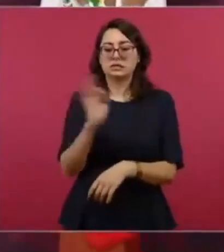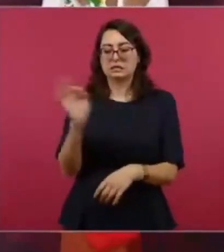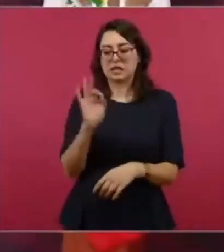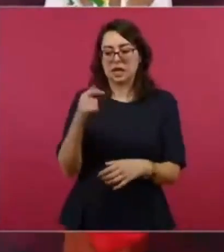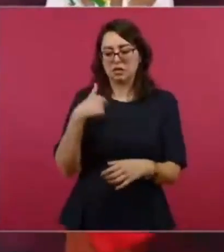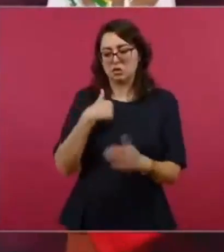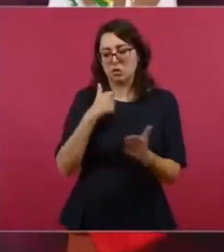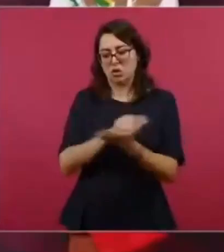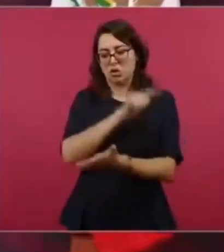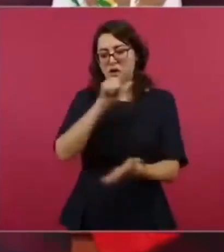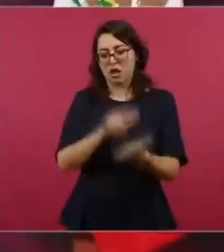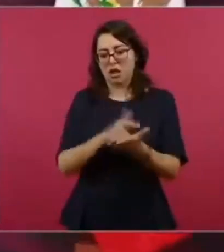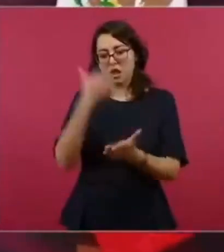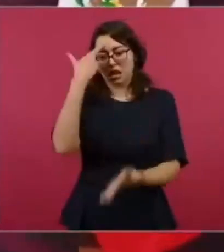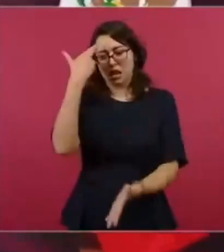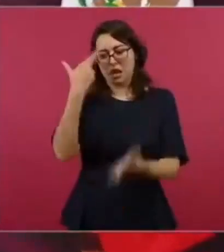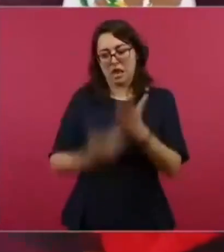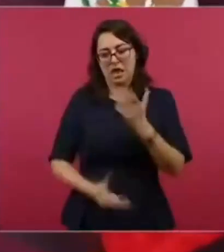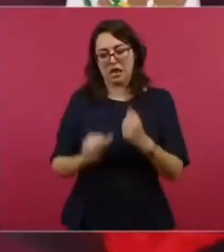infringiendo